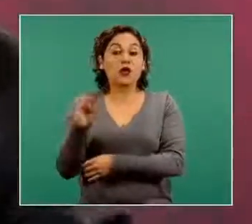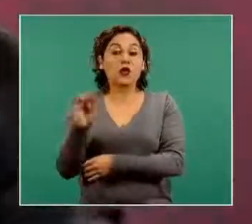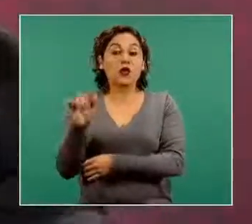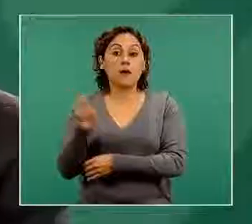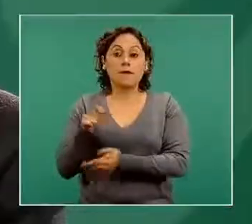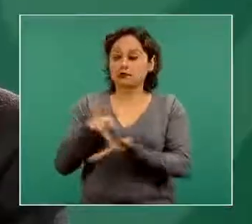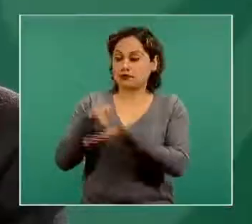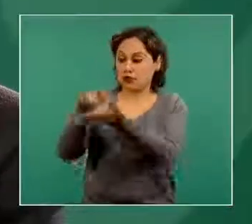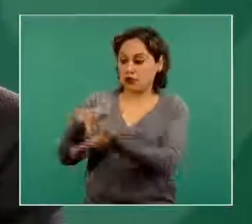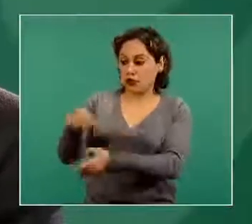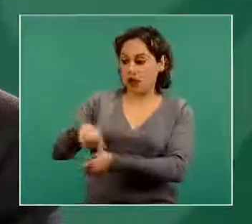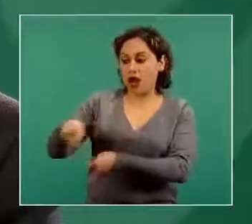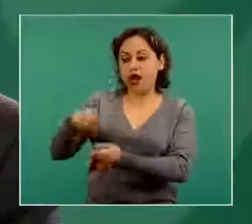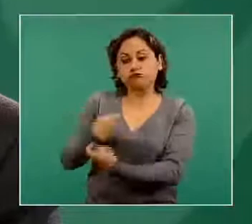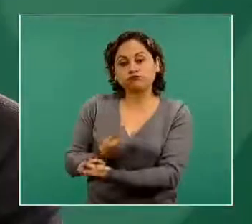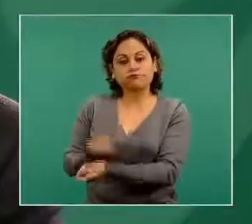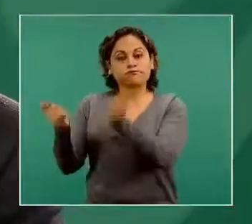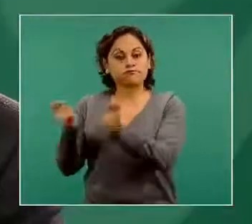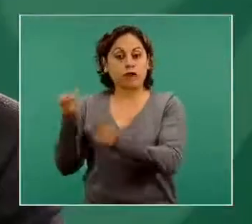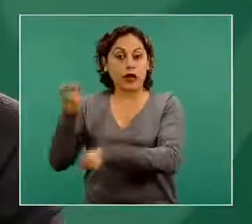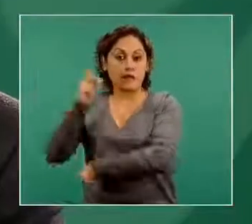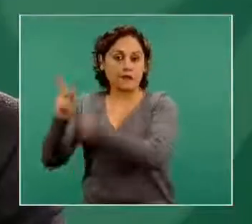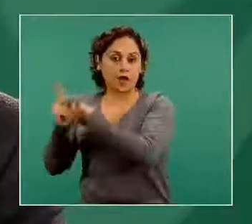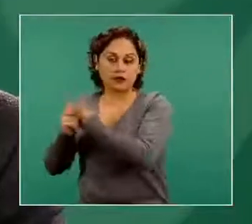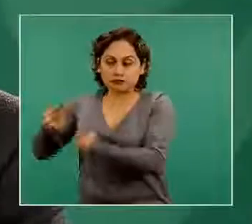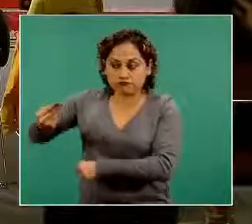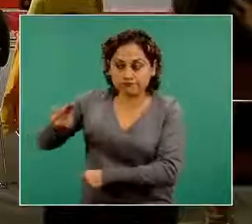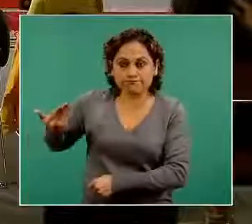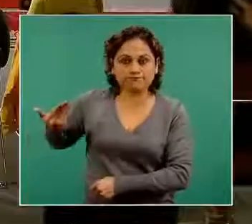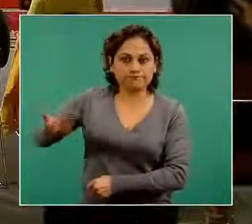arrancar y distribuir a quienes le han solicitado vacunas.